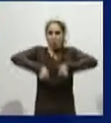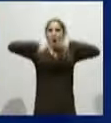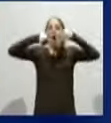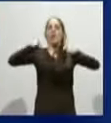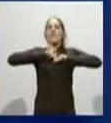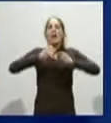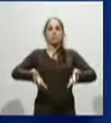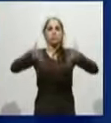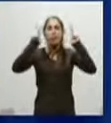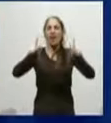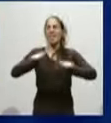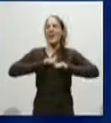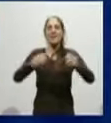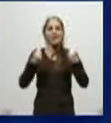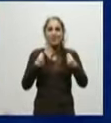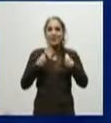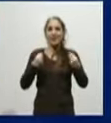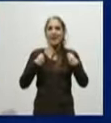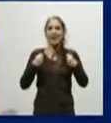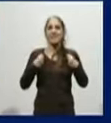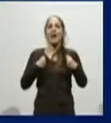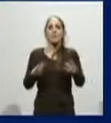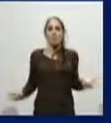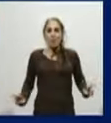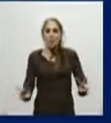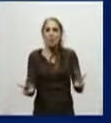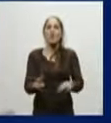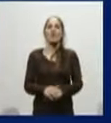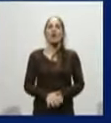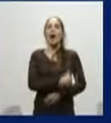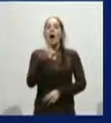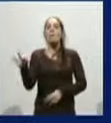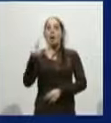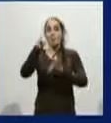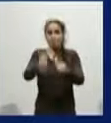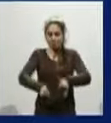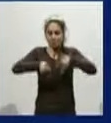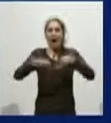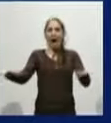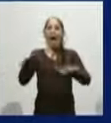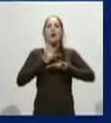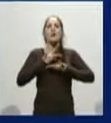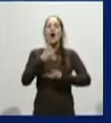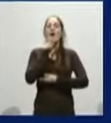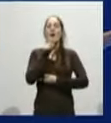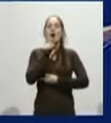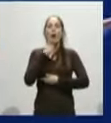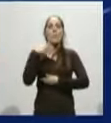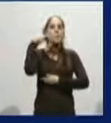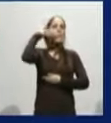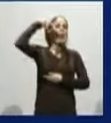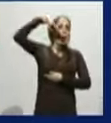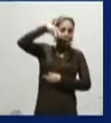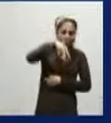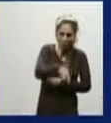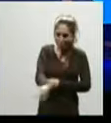que nos dan mucha vida, que además estas plataformas nos ayudan, ¿saben?, a ver todo desde lo alto. Pero, ¿quién